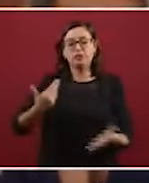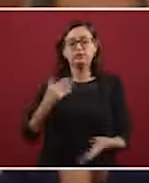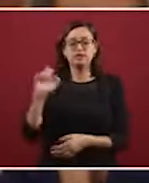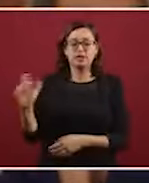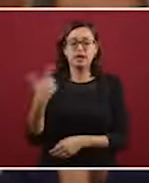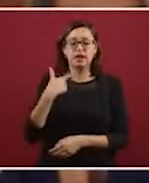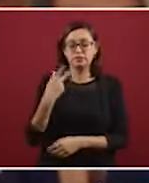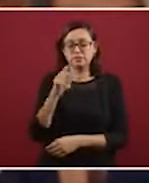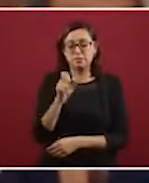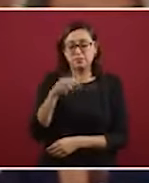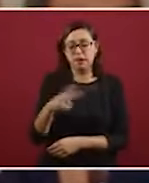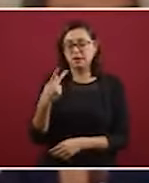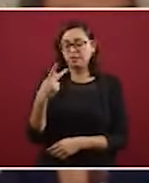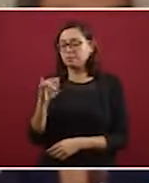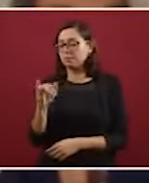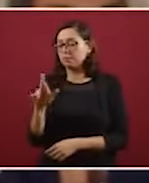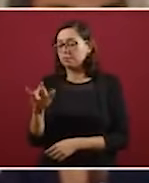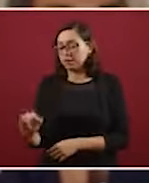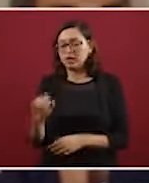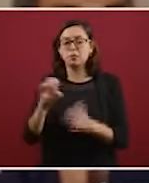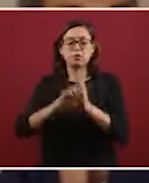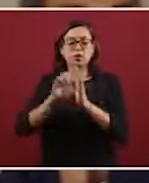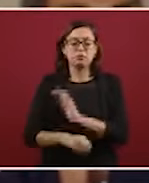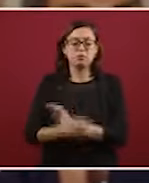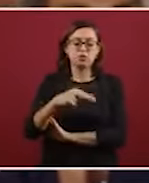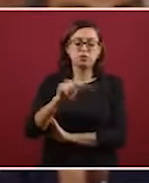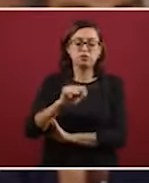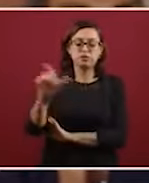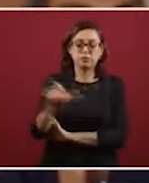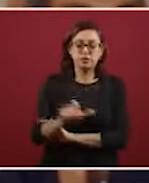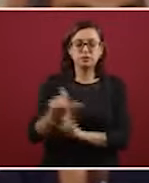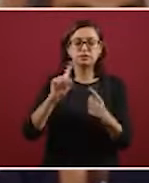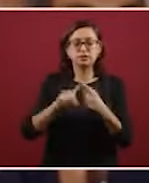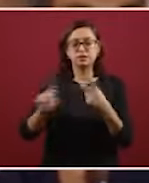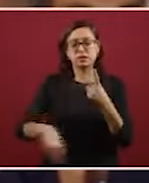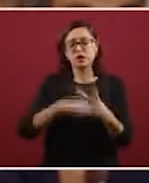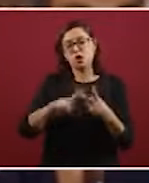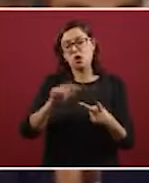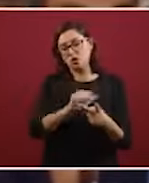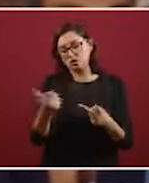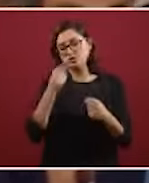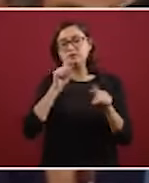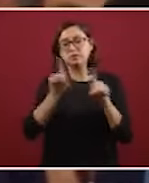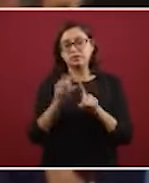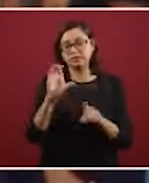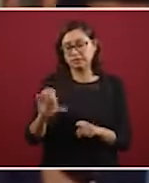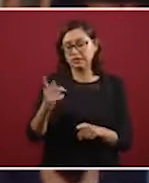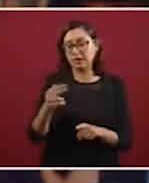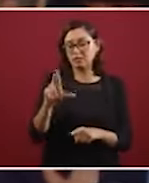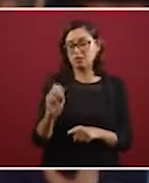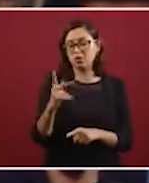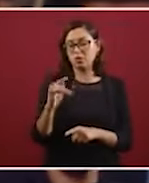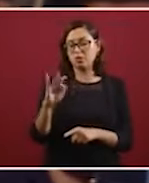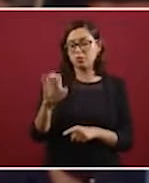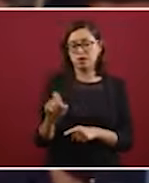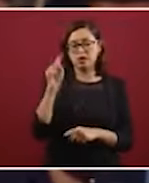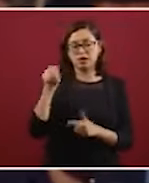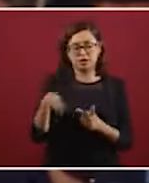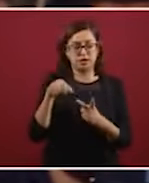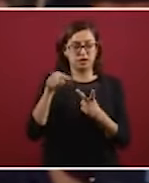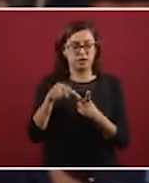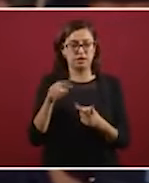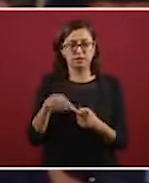es Notimex, como ya lo hemos mencionado, pero otra área es Sepropié. Para que lo sepa, es el área que hace posible que